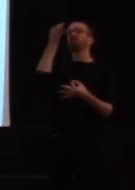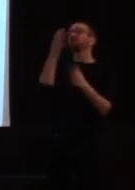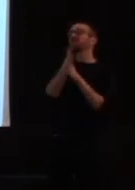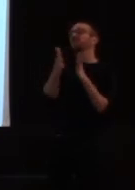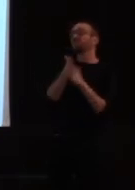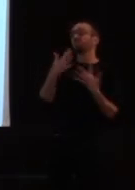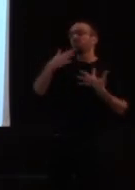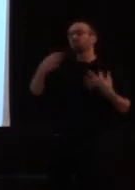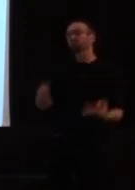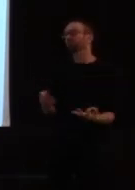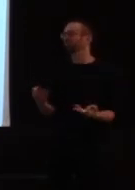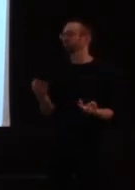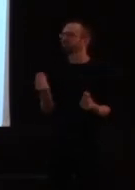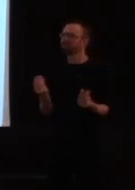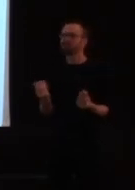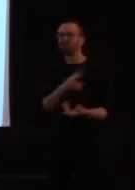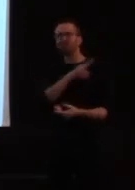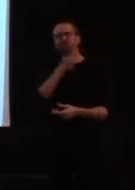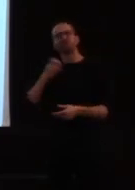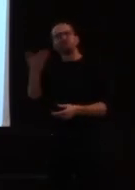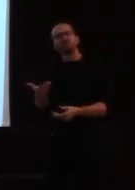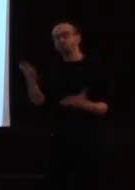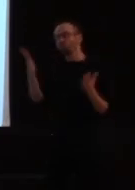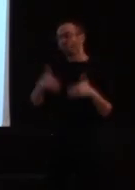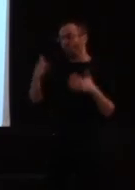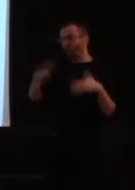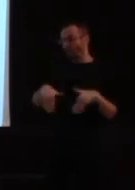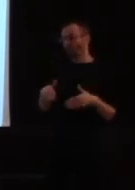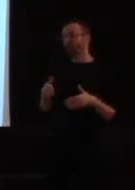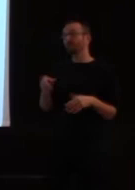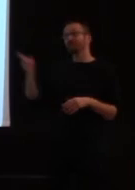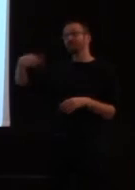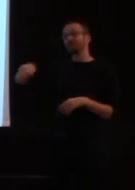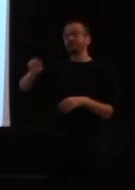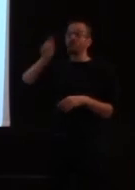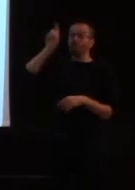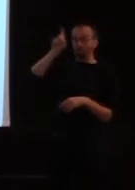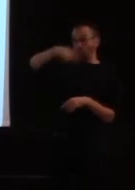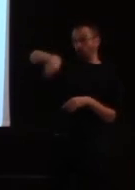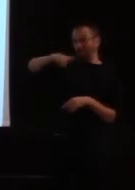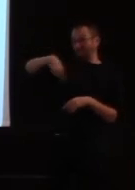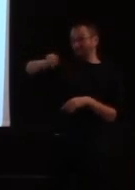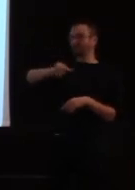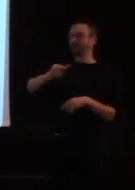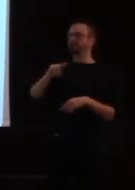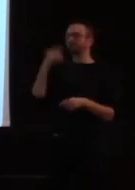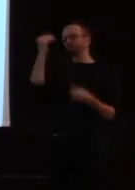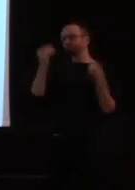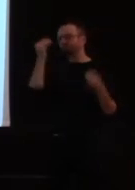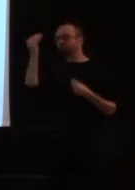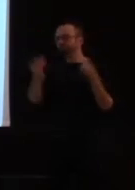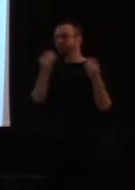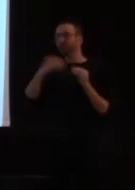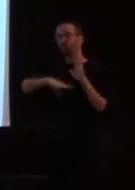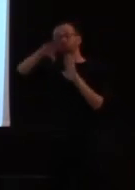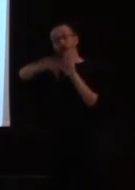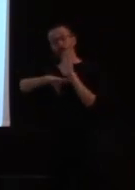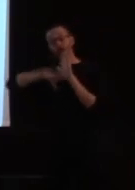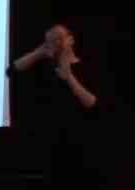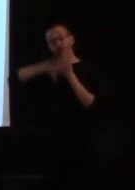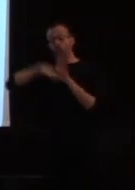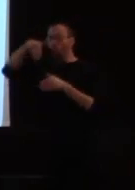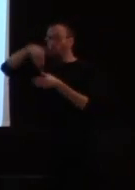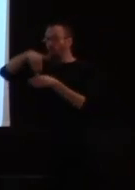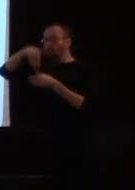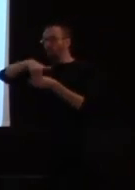valor. Por tanto, una reflexión importante que tienen en común también estos docentes es que no conciben la programación y los